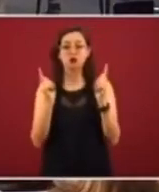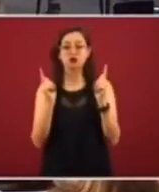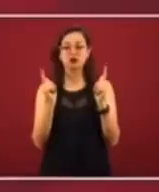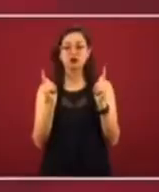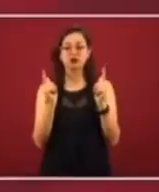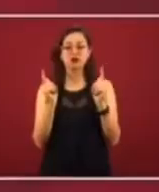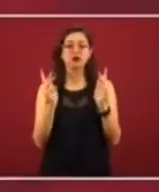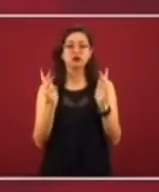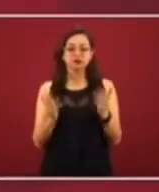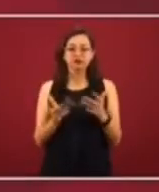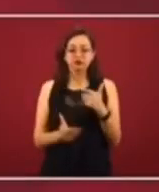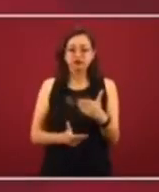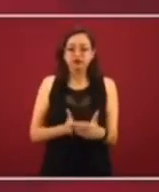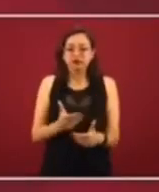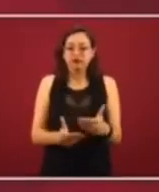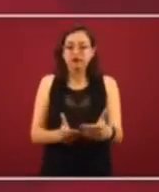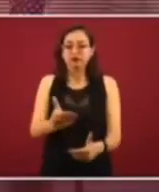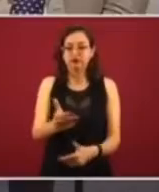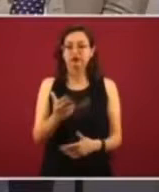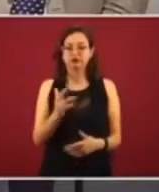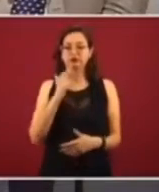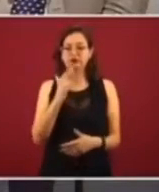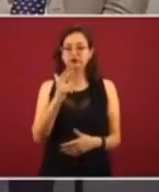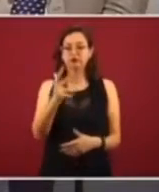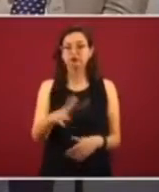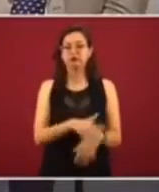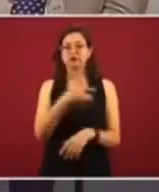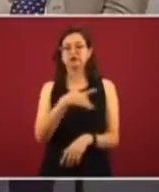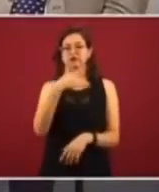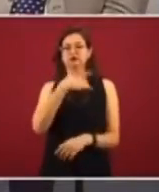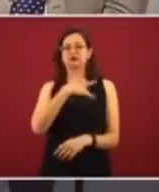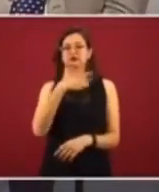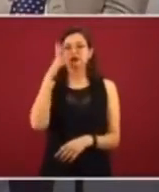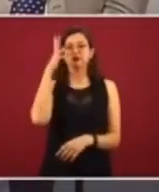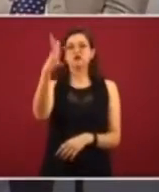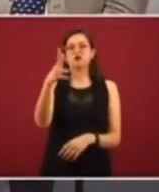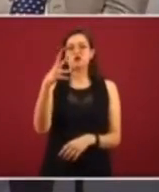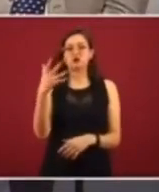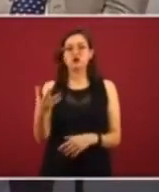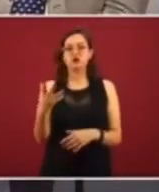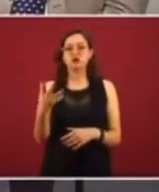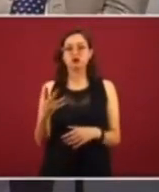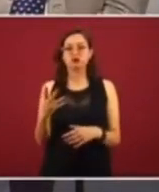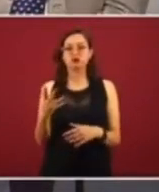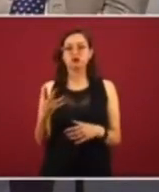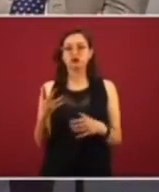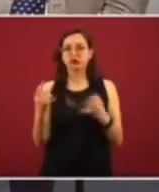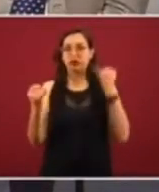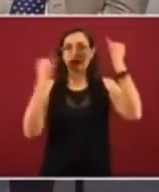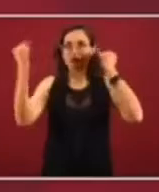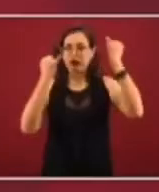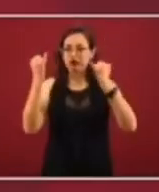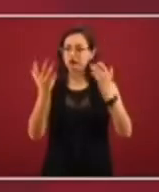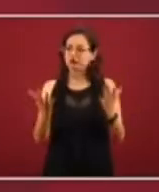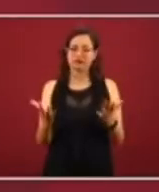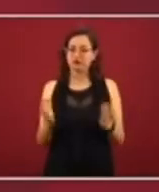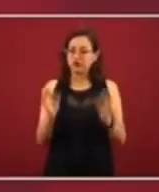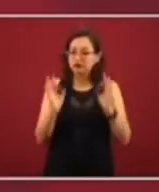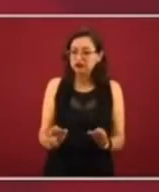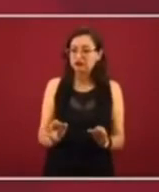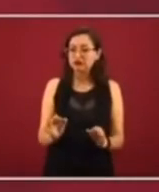sea factible, porque pues se hacen proyecciones, no hay en esto ciencia exacta,